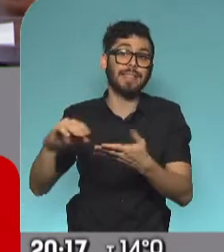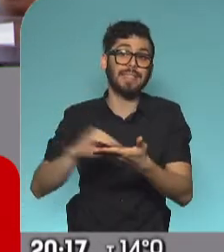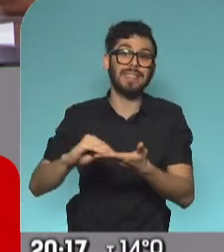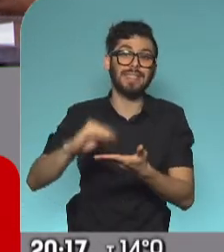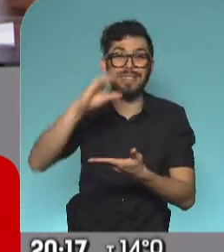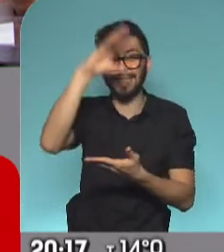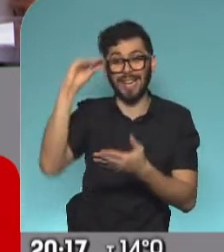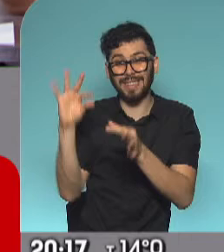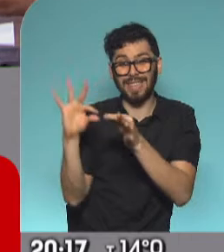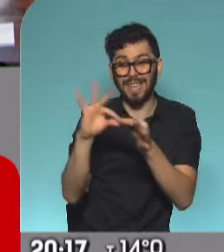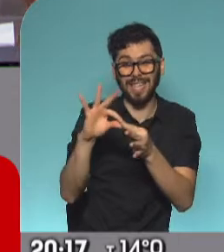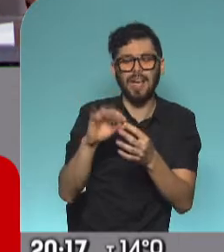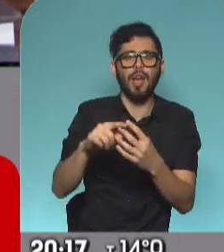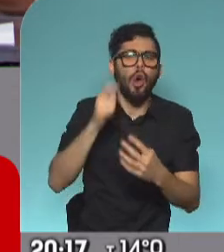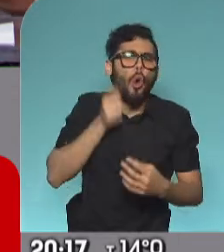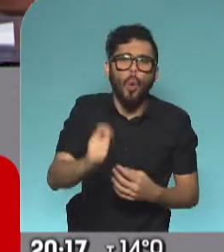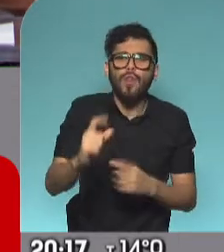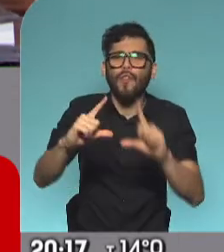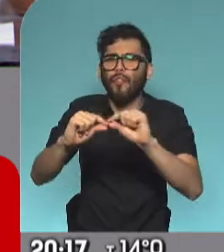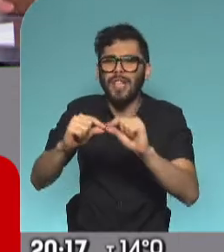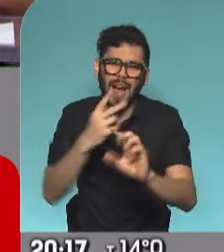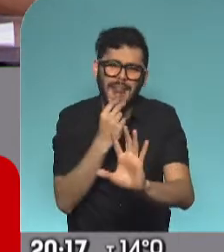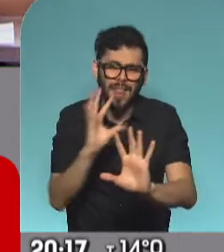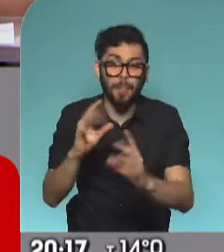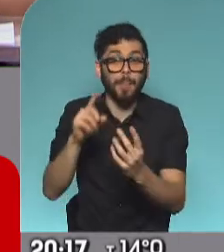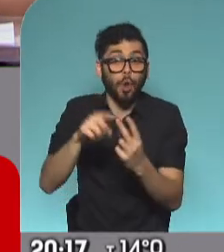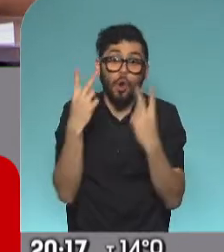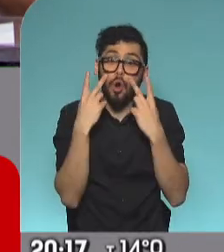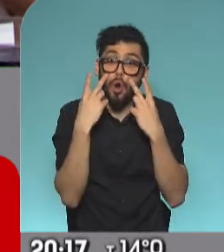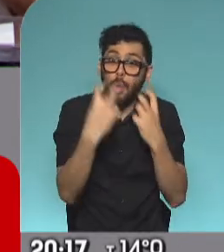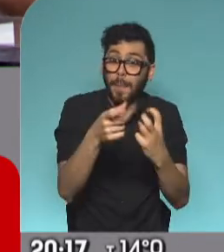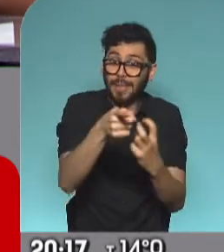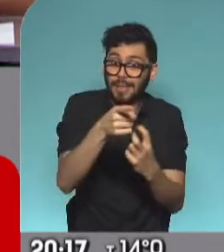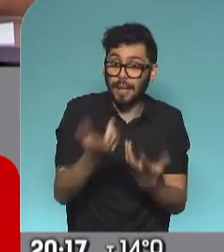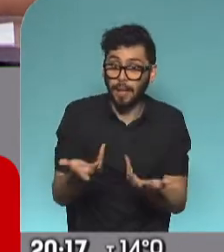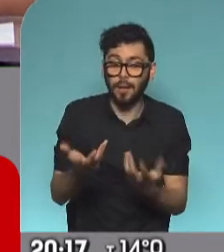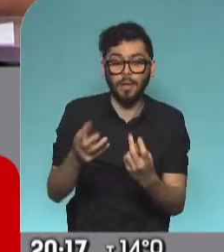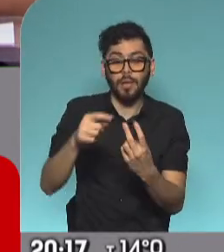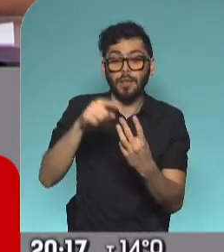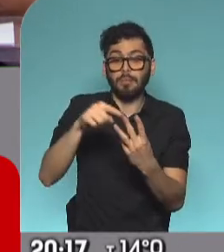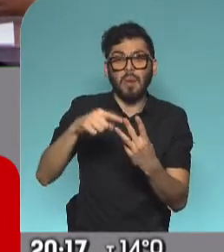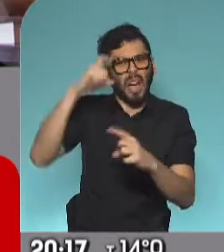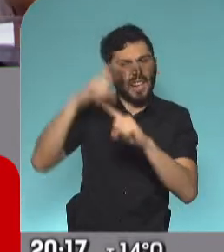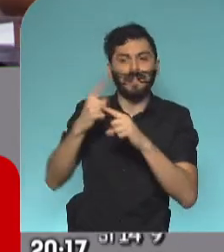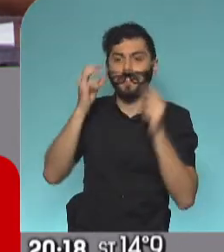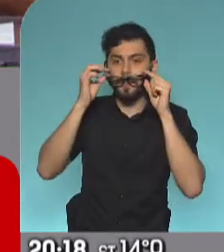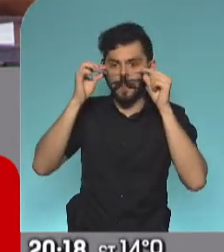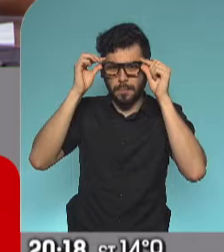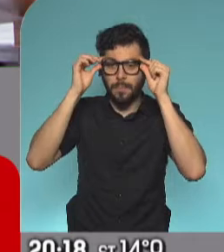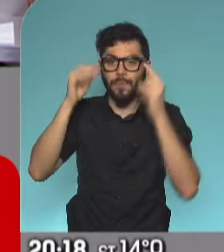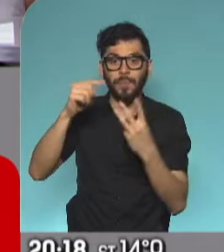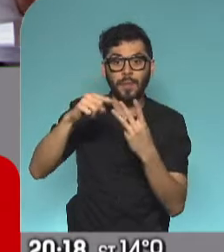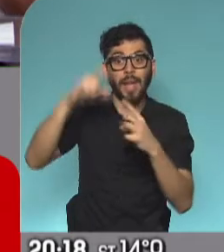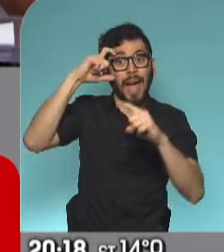Todavía no tiene fecha de juicio oral ni nada, pero tiene una causa también importante. ¿Cómo se produjeron esos traslados? Decíamos, por